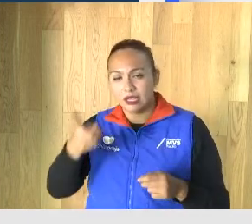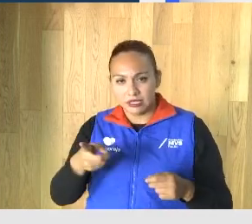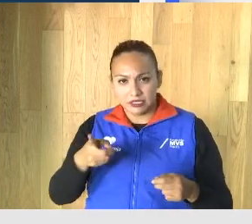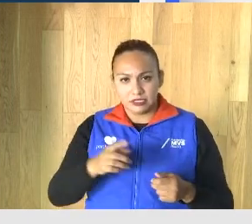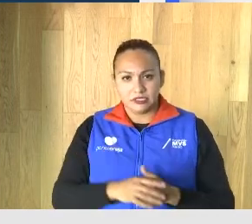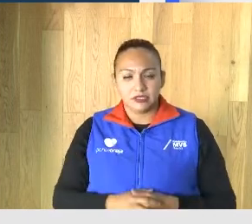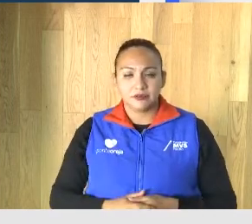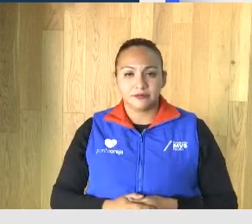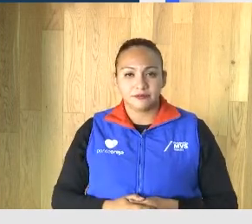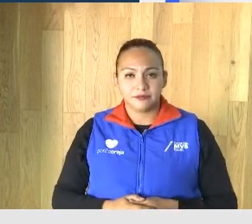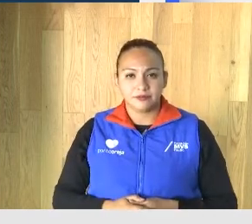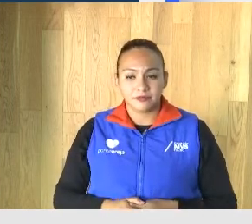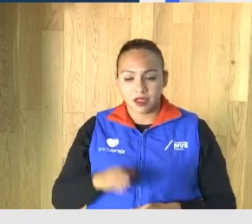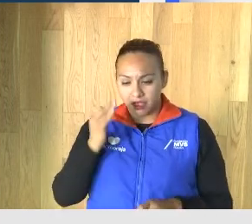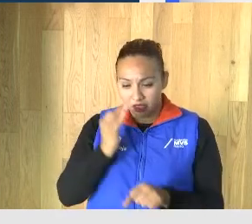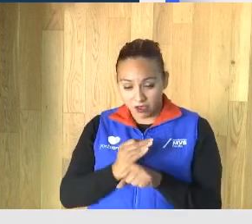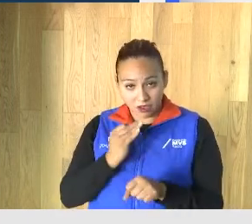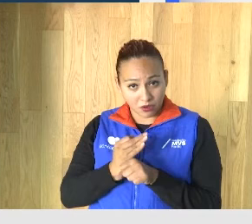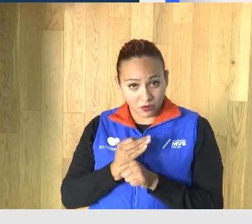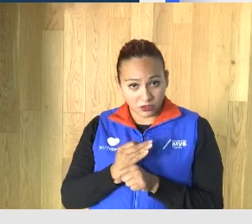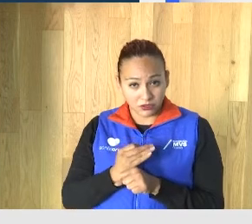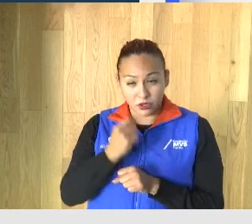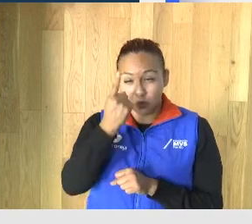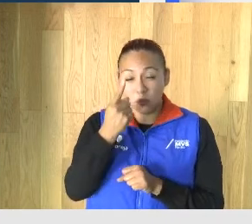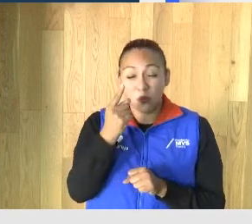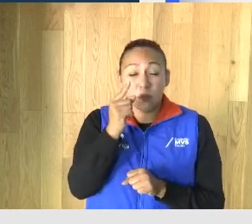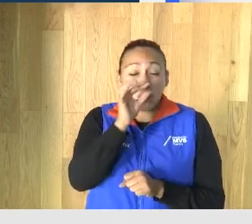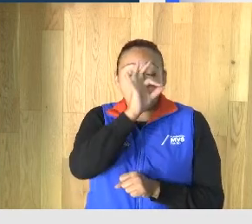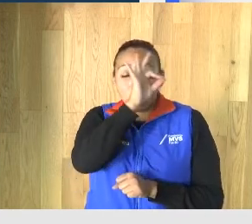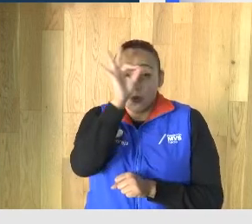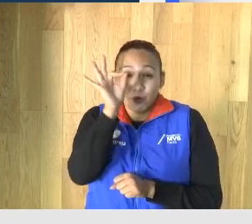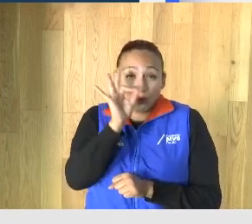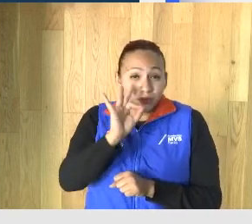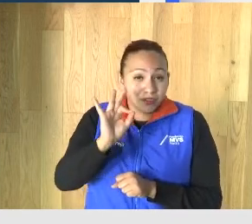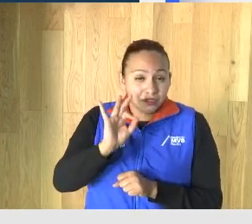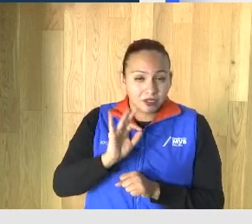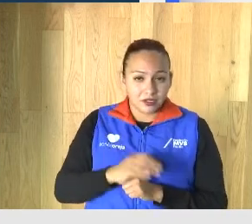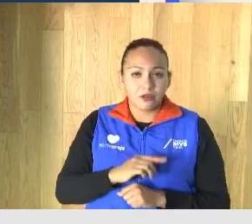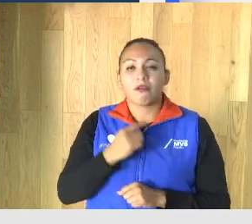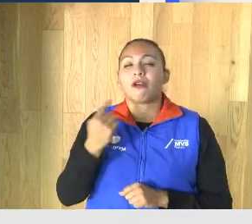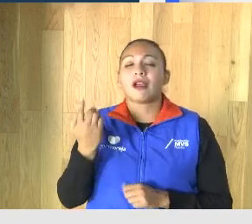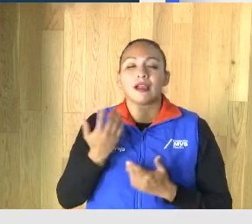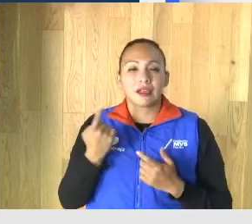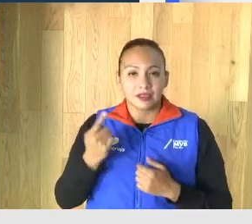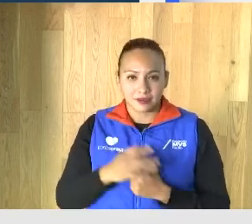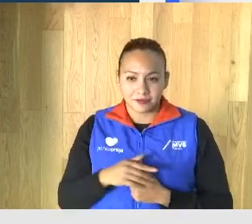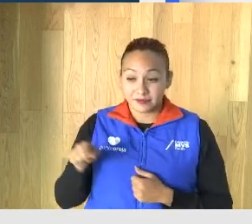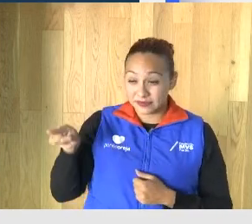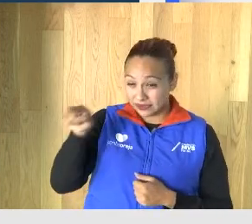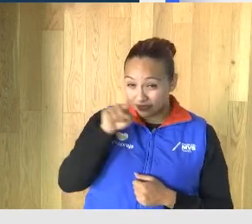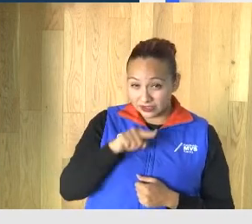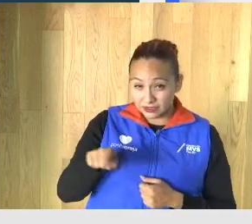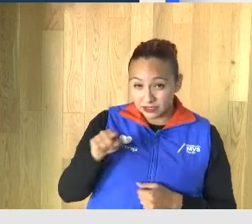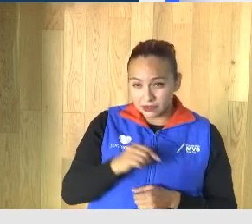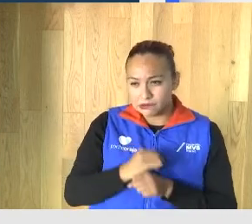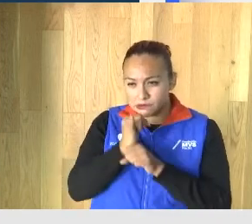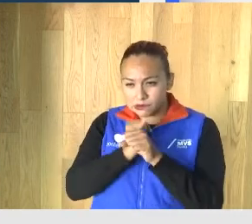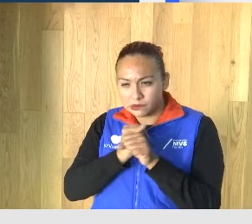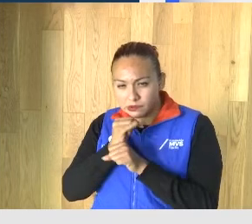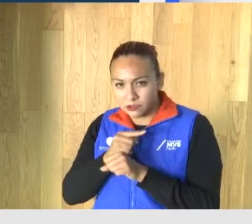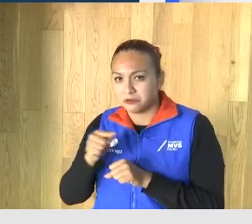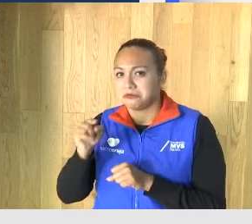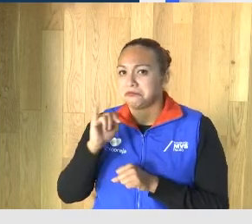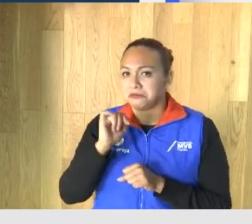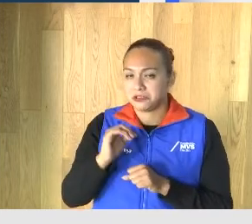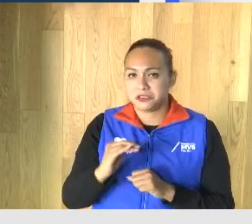Benchmarking Alliance, a día de hoy solo un 1% de las empresas, según un benchmark que han realizado ellos, tienen unos